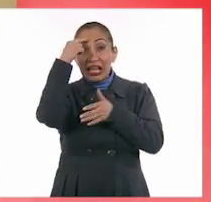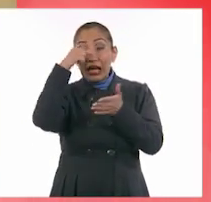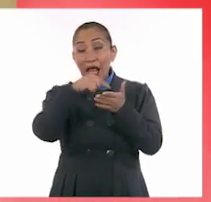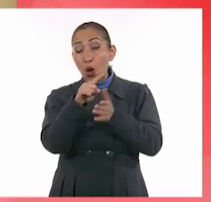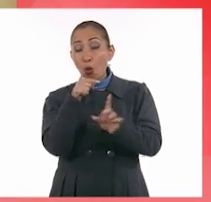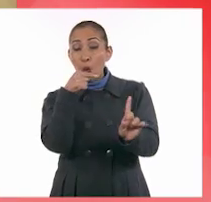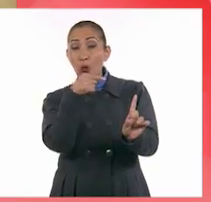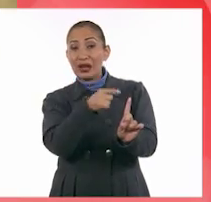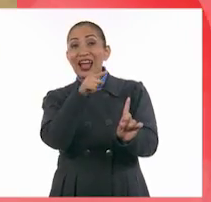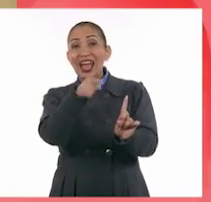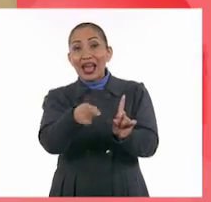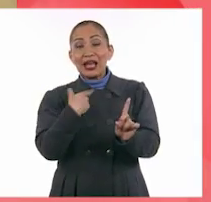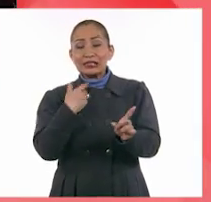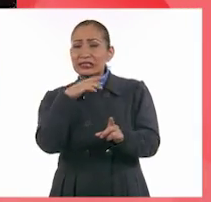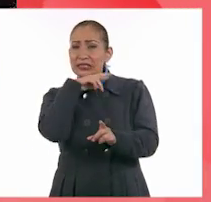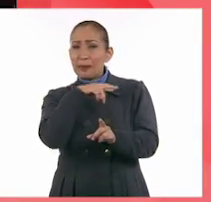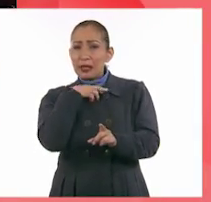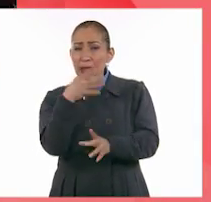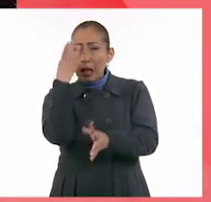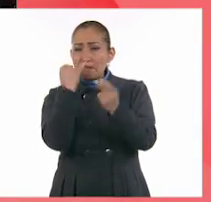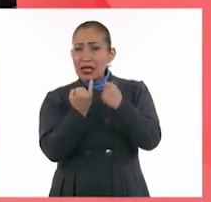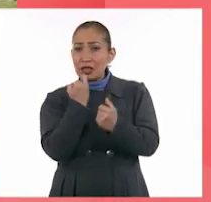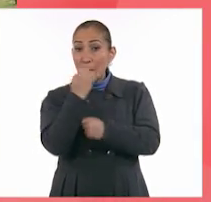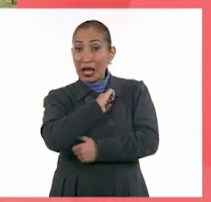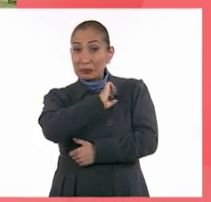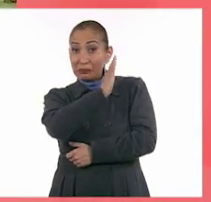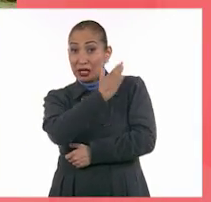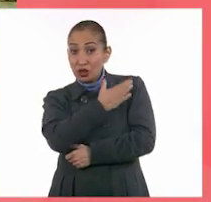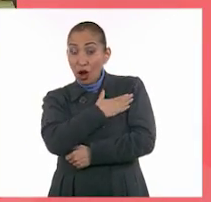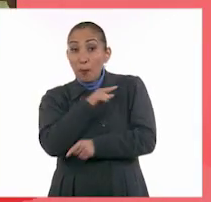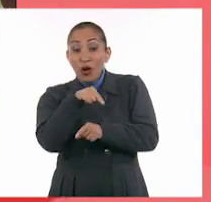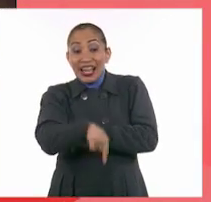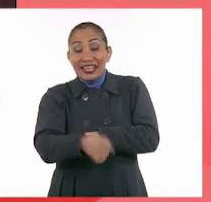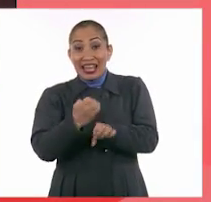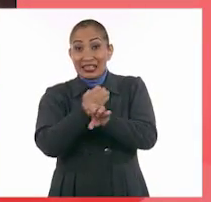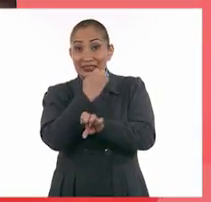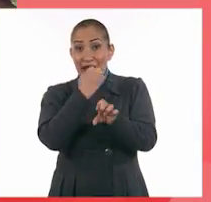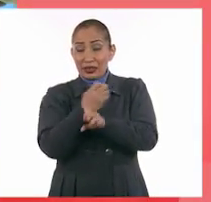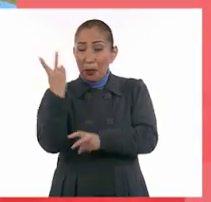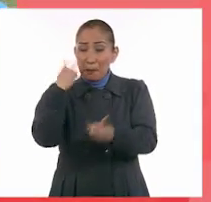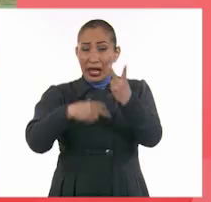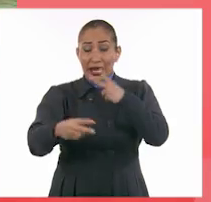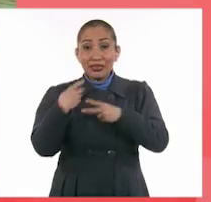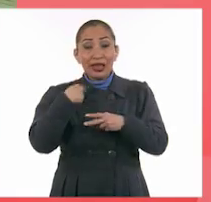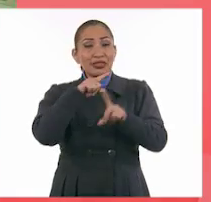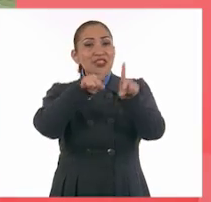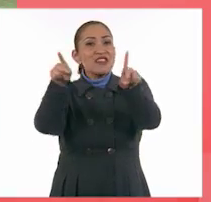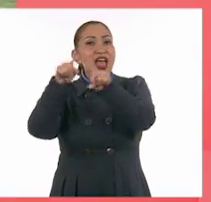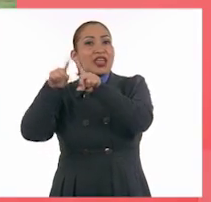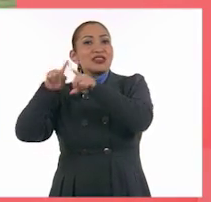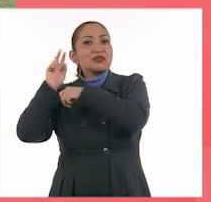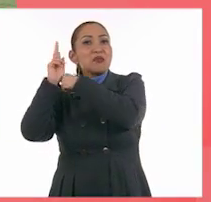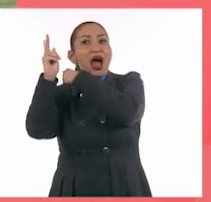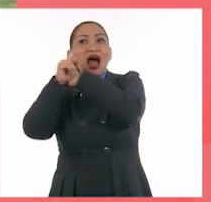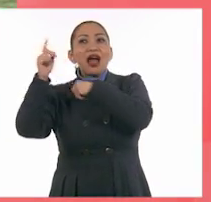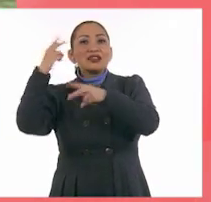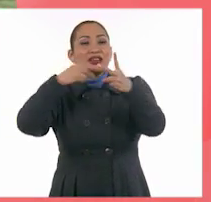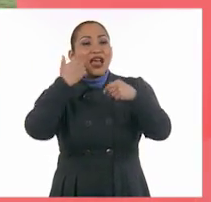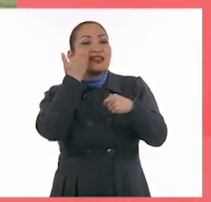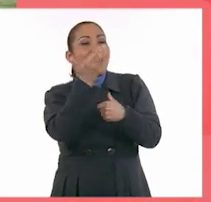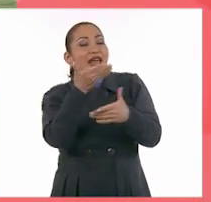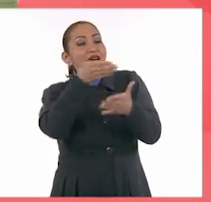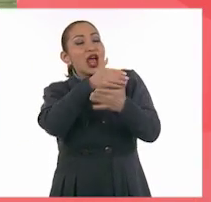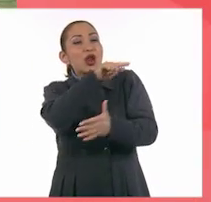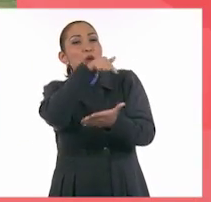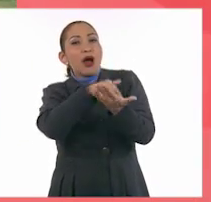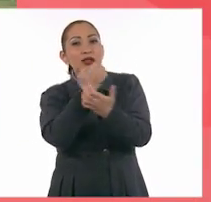una de ellas es el dominio rápido del idioma español, ya que a nuestro estado llegan migrantes de distintas nacionalidades que buscan un